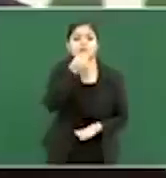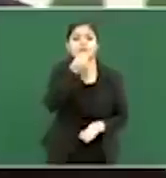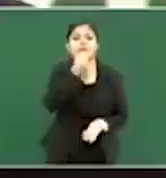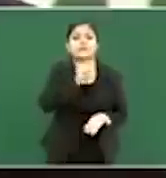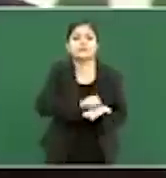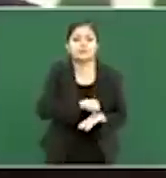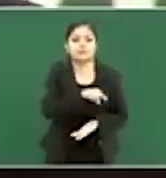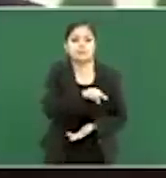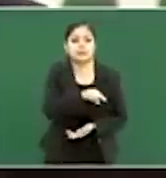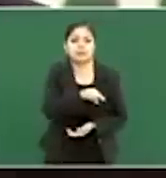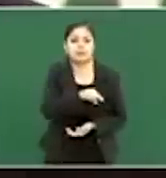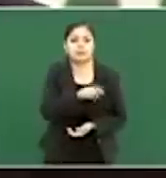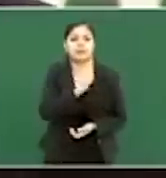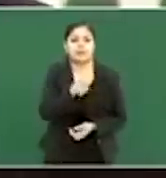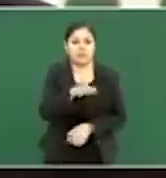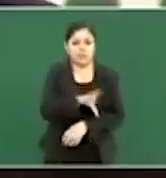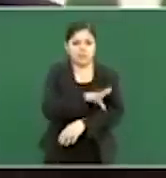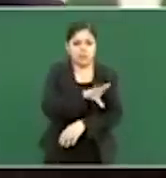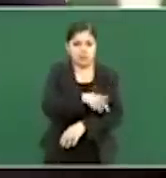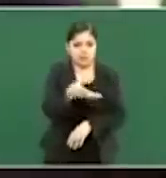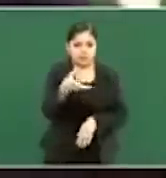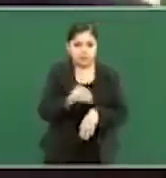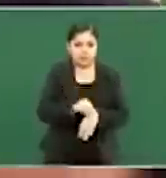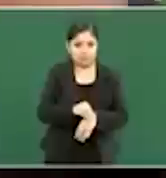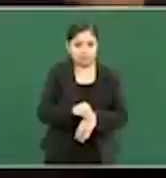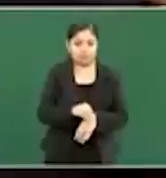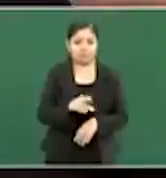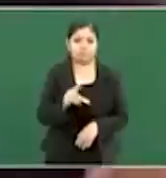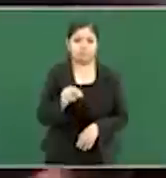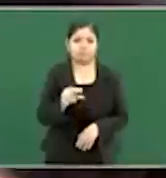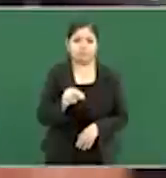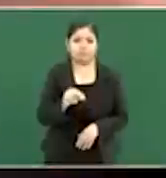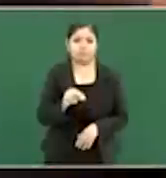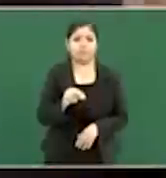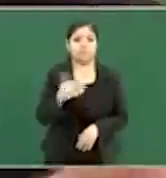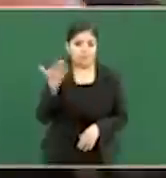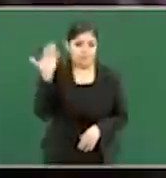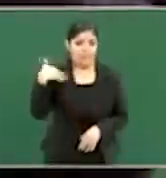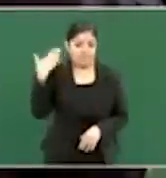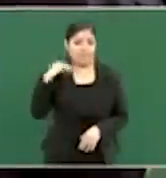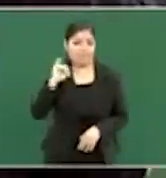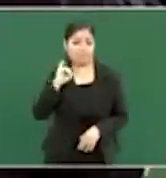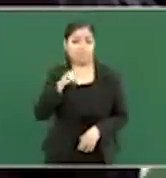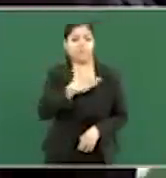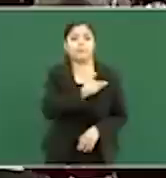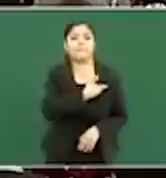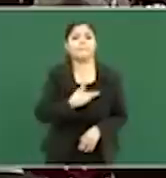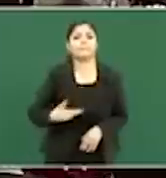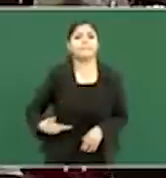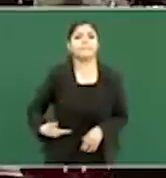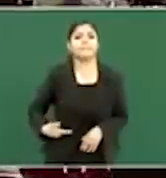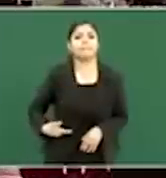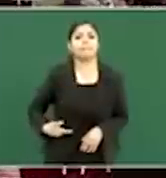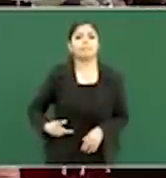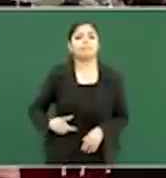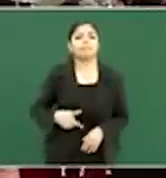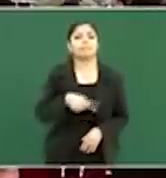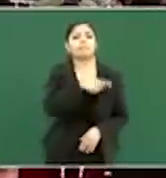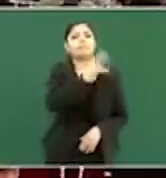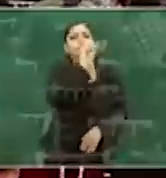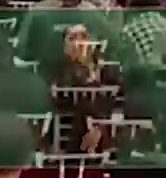secretaria de Energía. Pero había esa creencia, ¿no?, de que el presidente no se